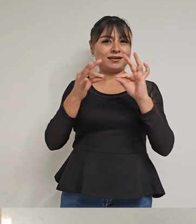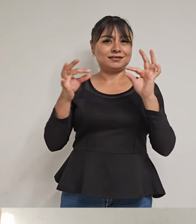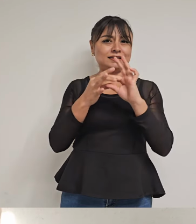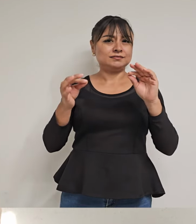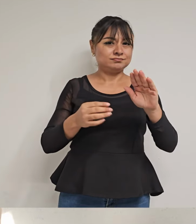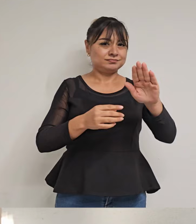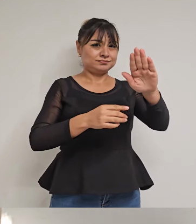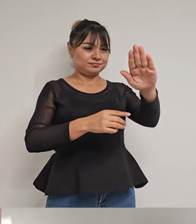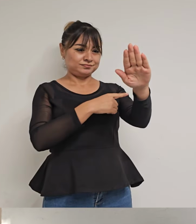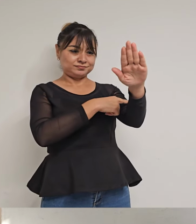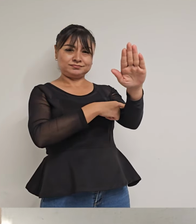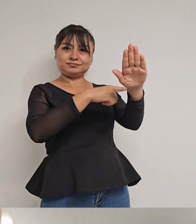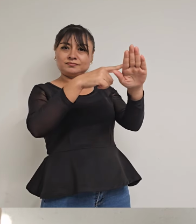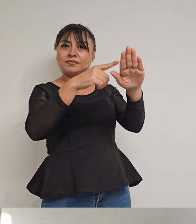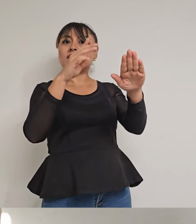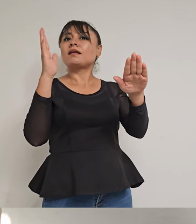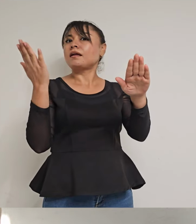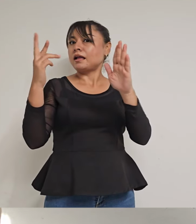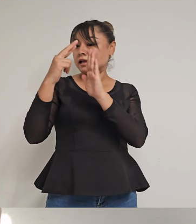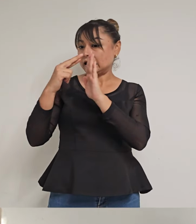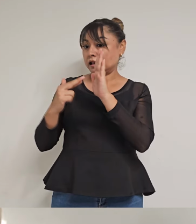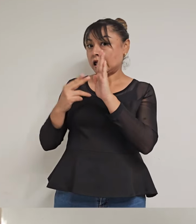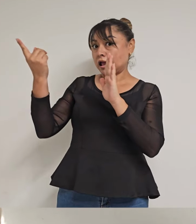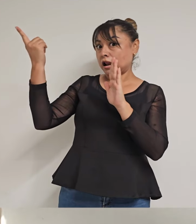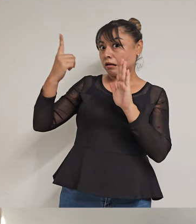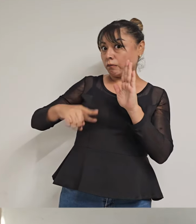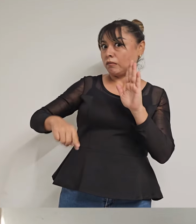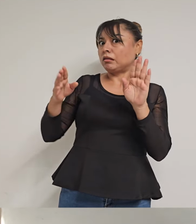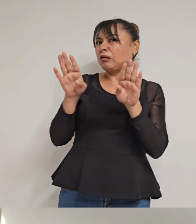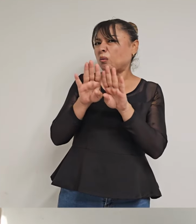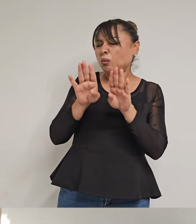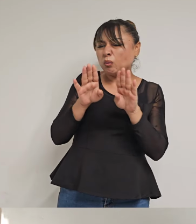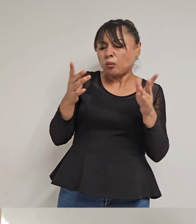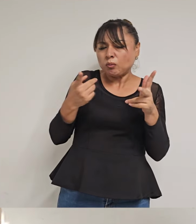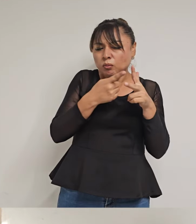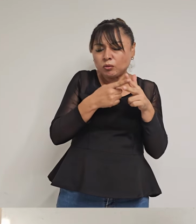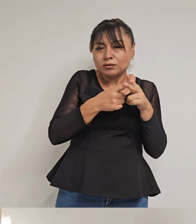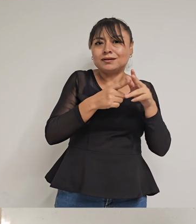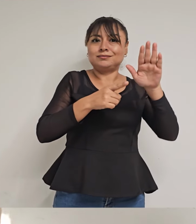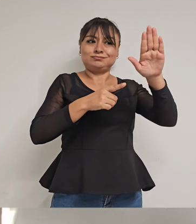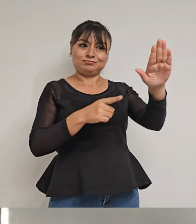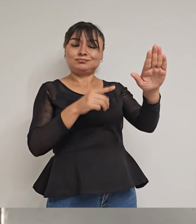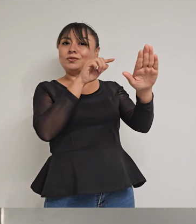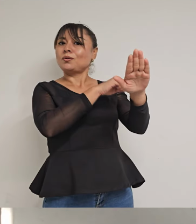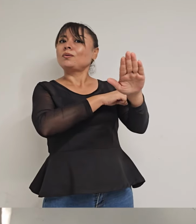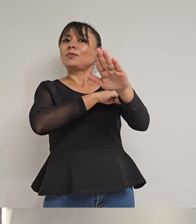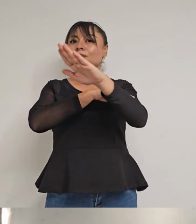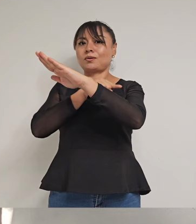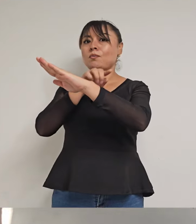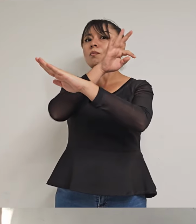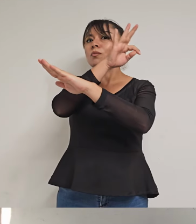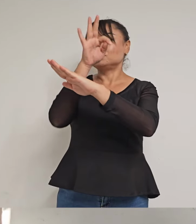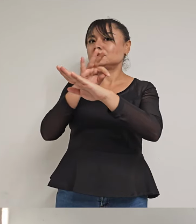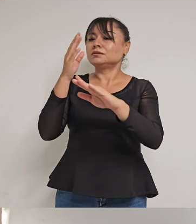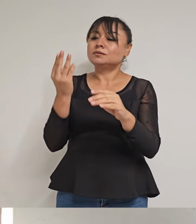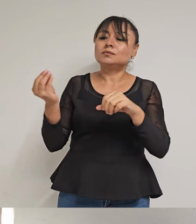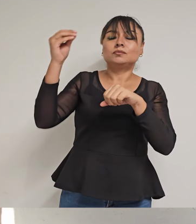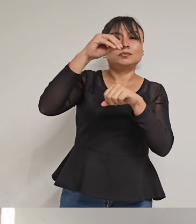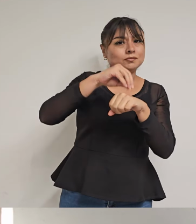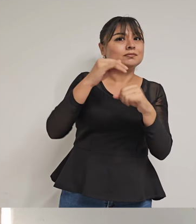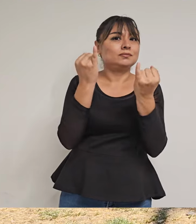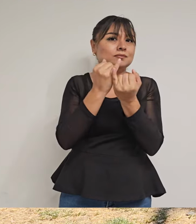pendiente según los porcentajes reglamentarios más los descansos. Por eso luego resultan rampas que aparentemente son muy largas. Así es, todo este video fue solamente